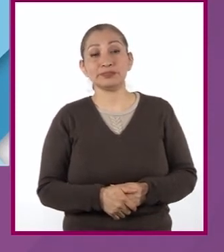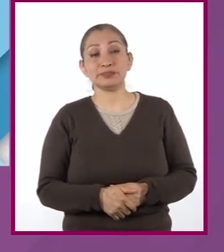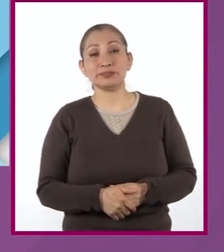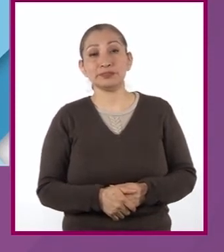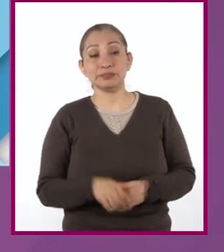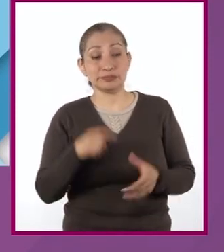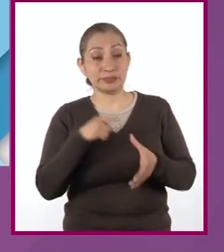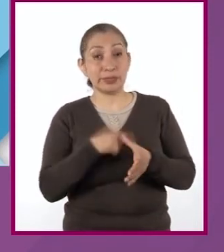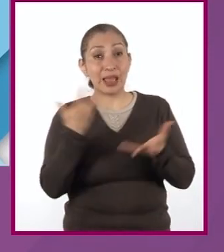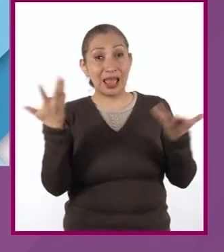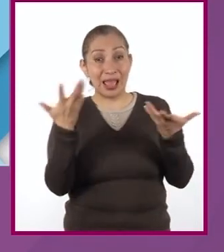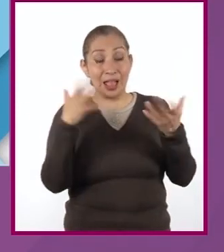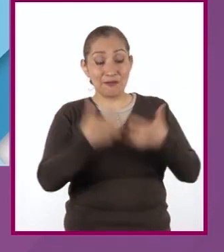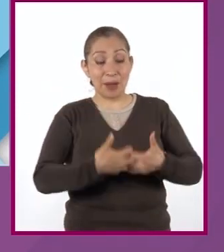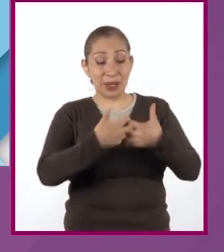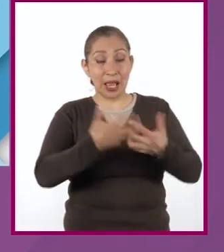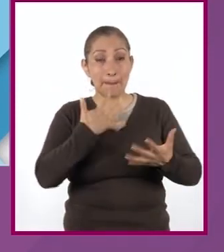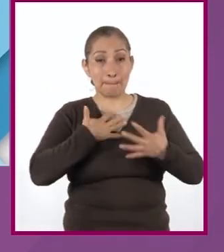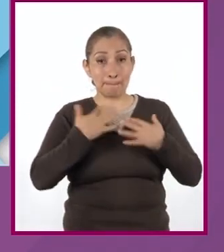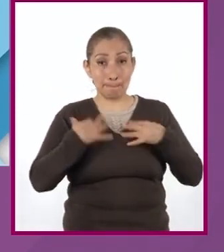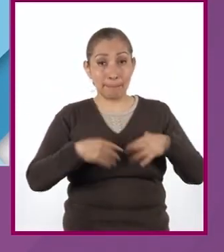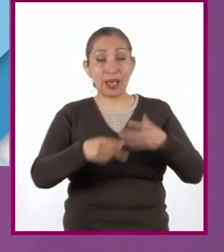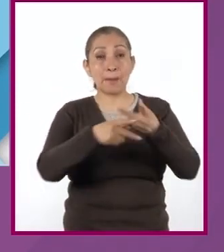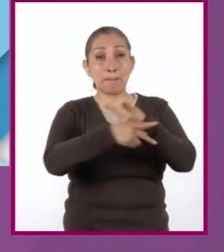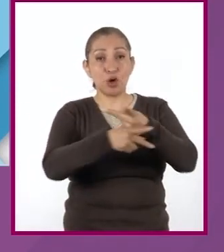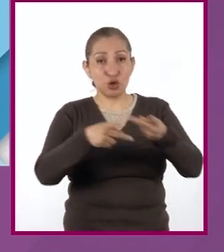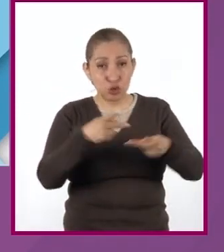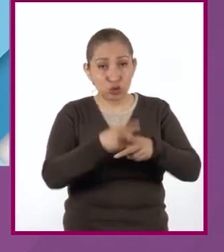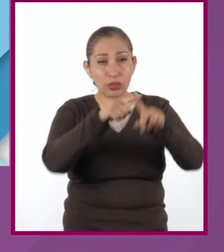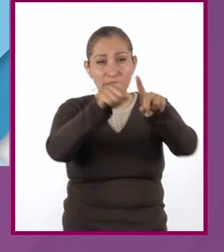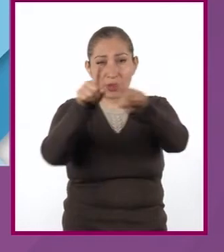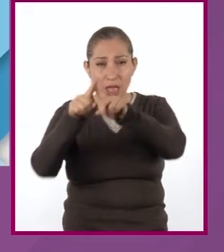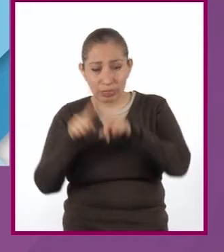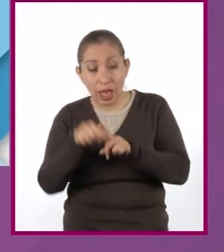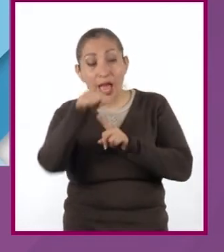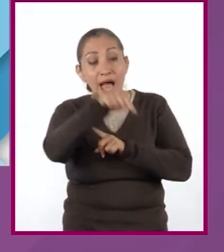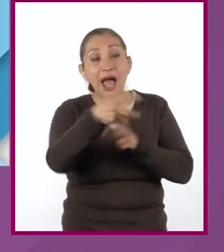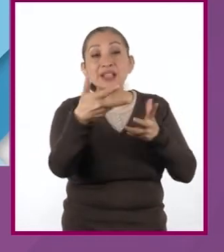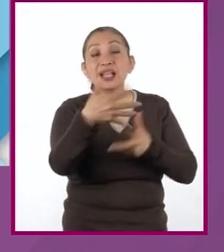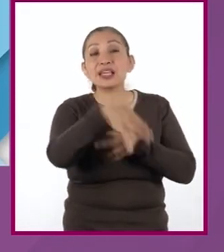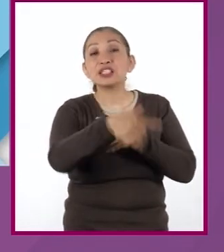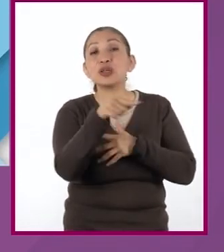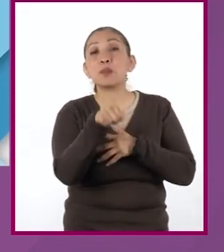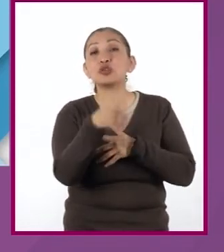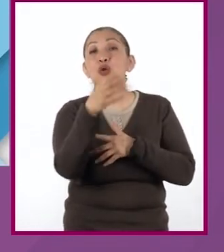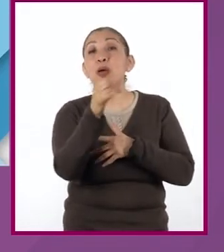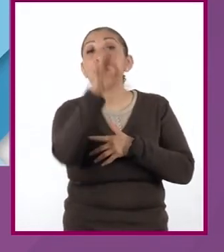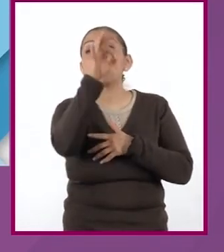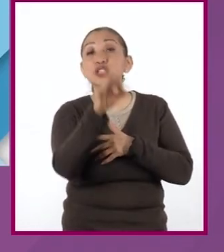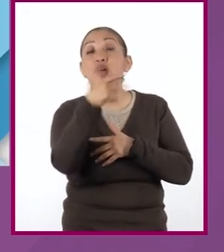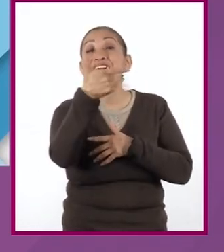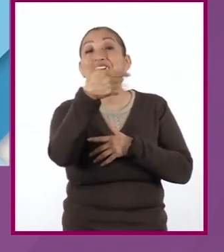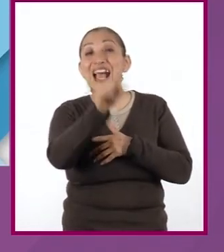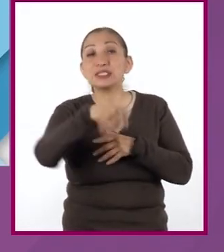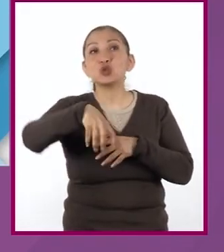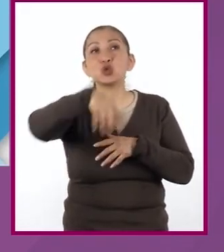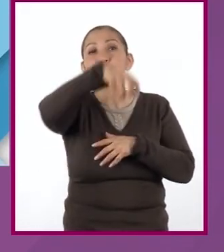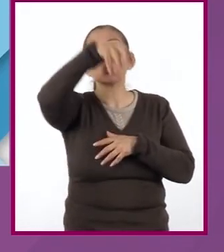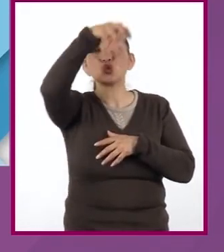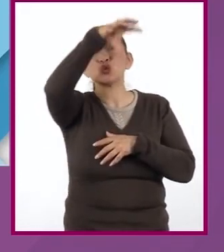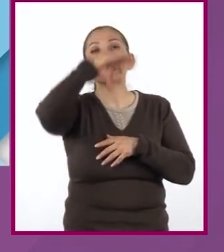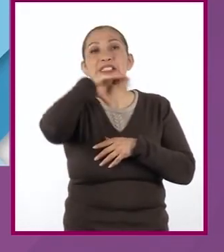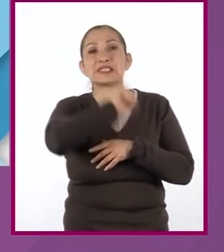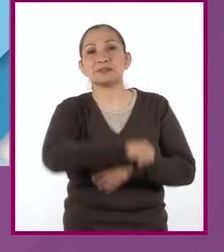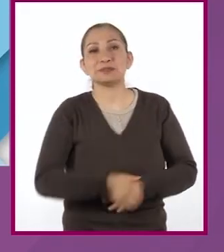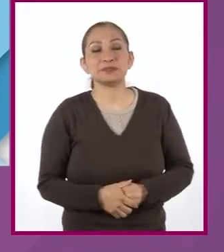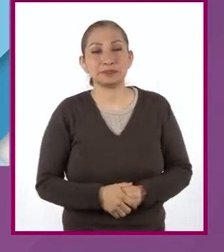Mientras que la manufactura, es decir, las fábricas, producen el 15.9% de los gases de